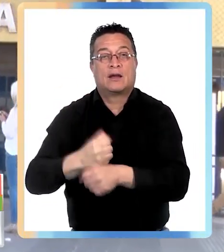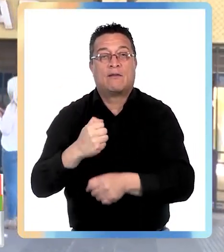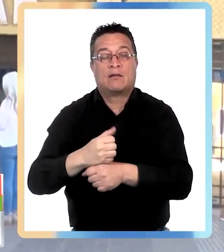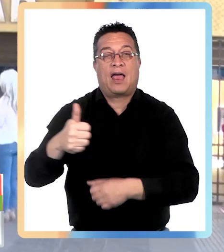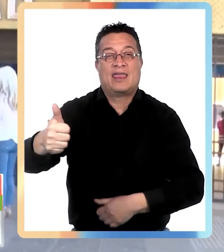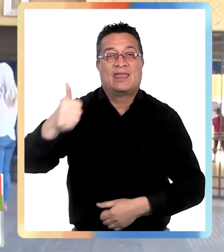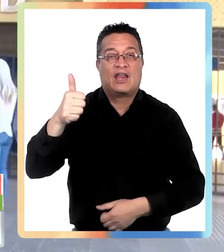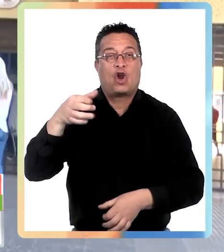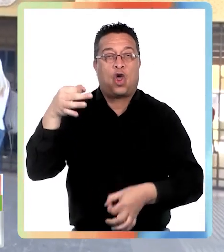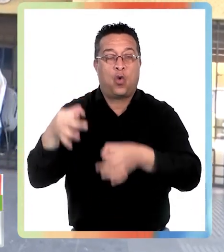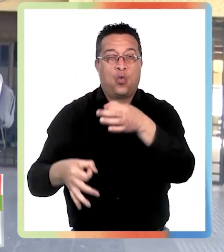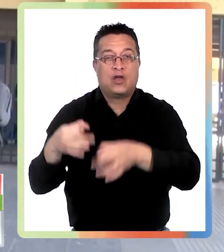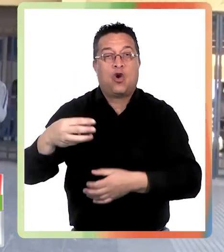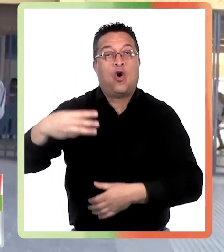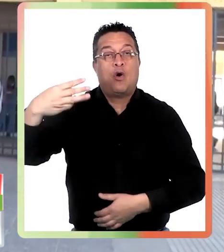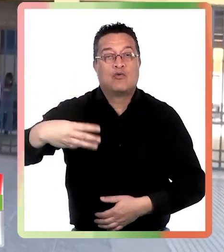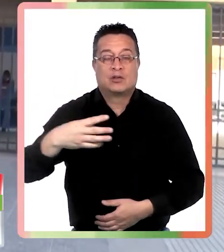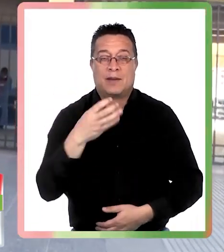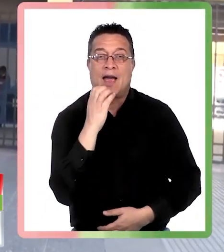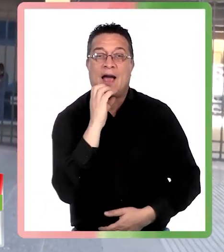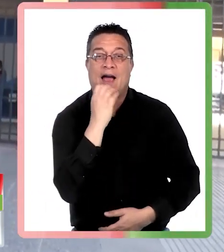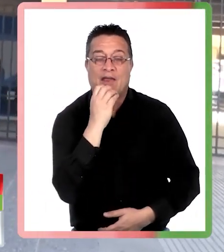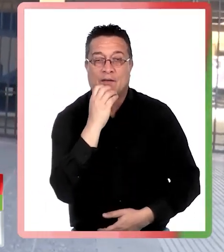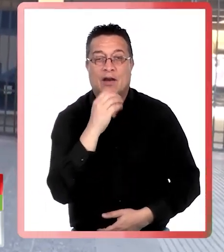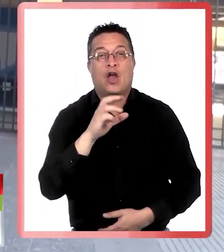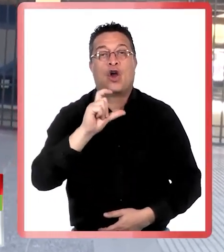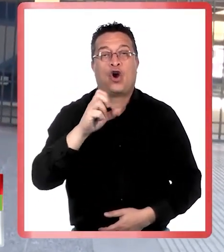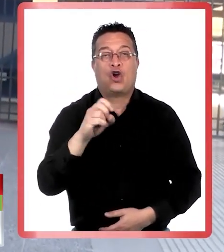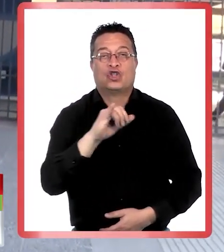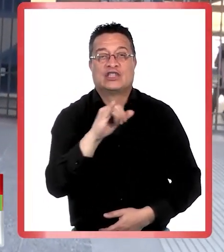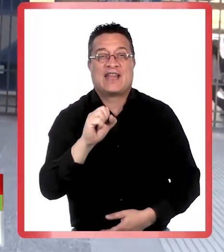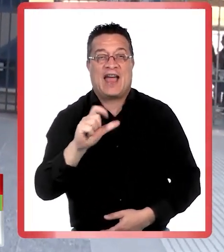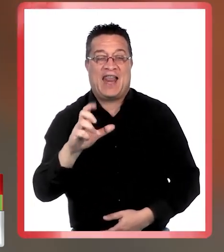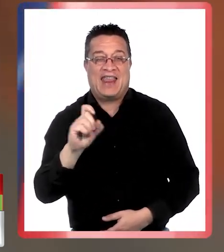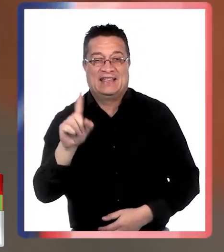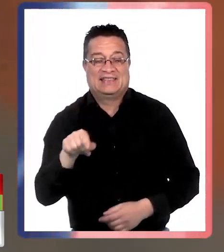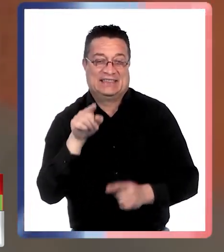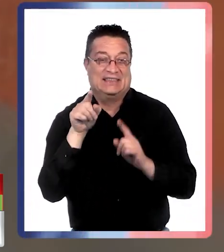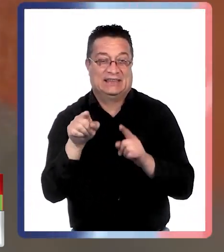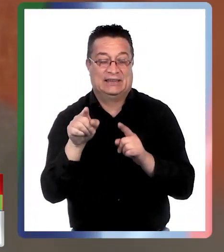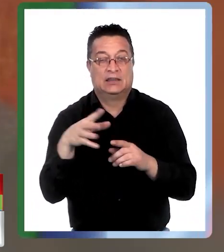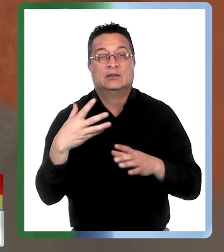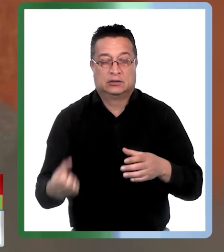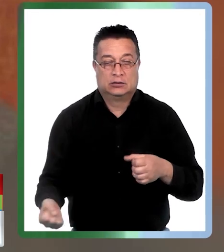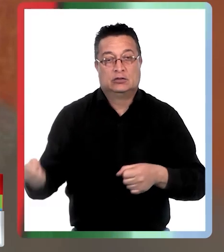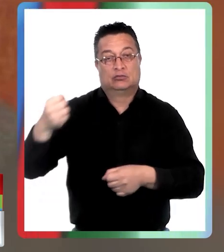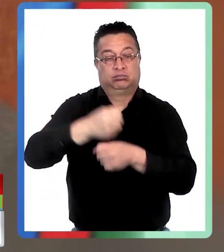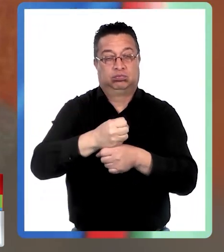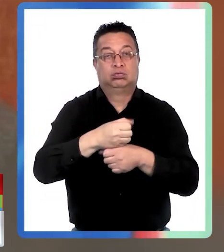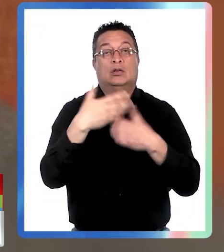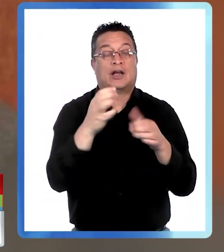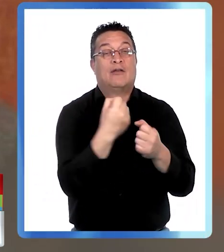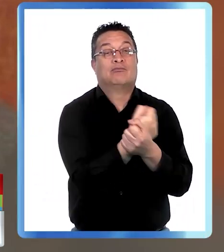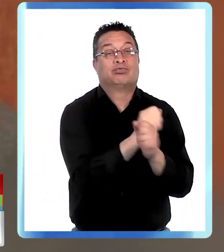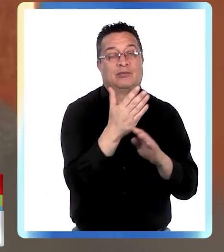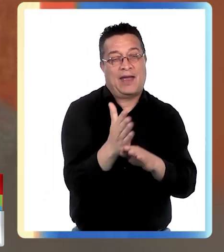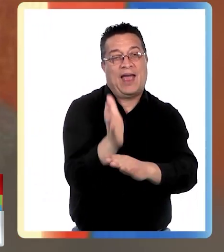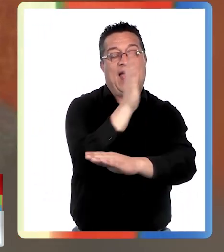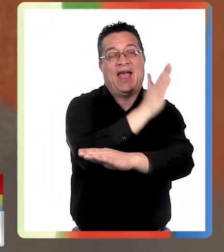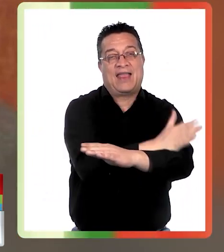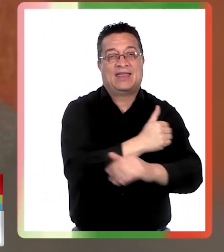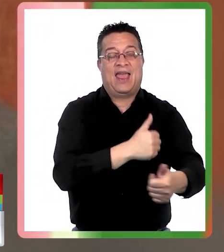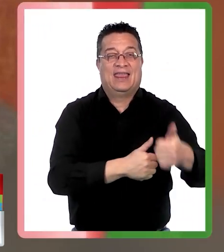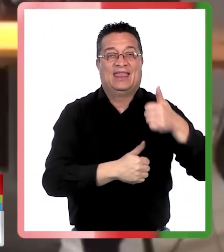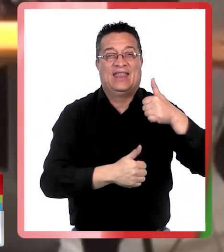desempeñar como director jurídico del municipio de antofagasta Rodrigo González galdames quien asumió el cargo luego de la